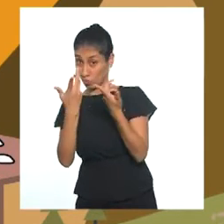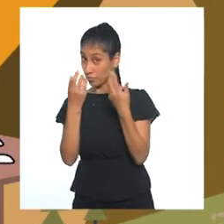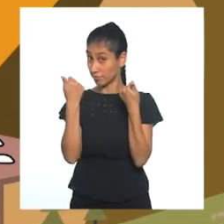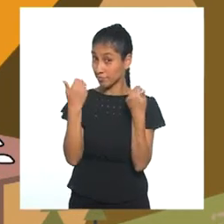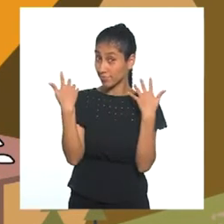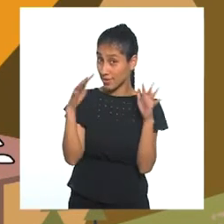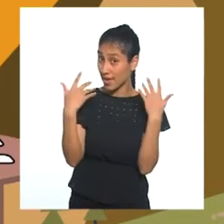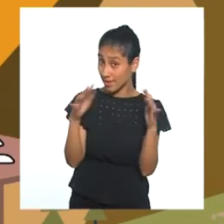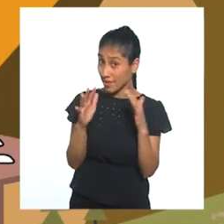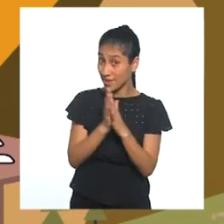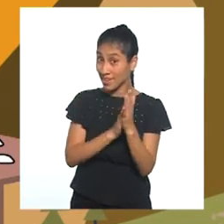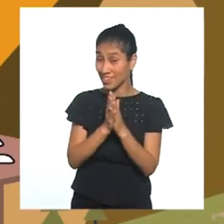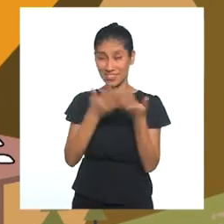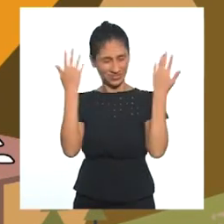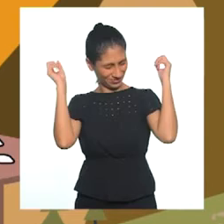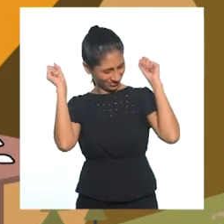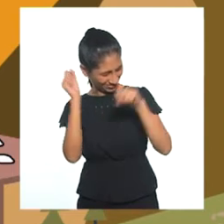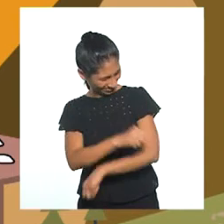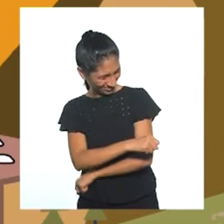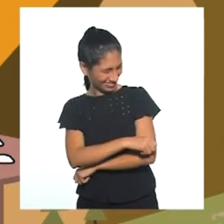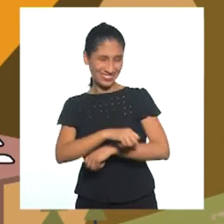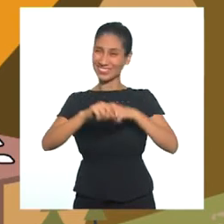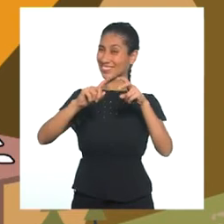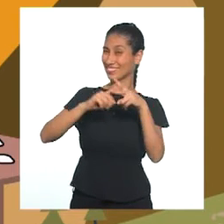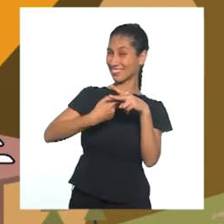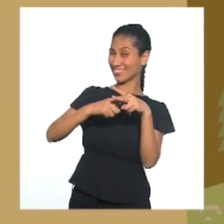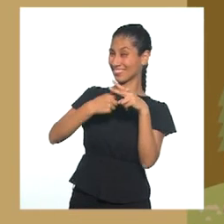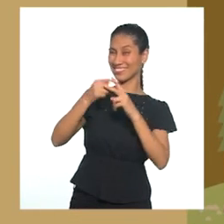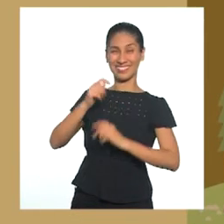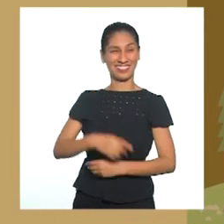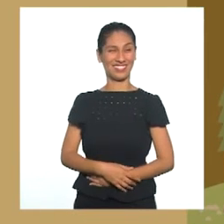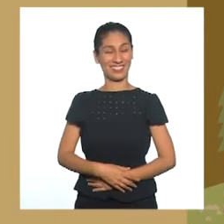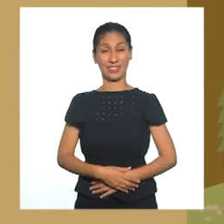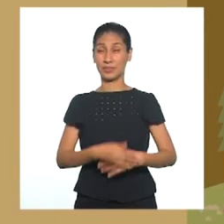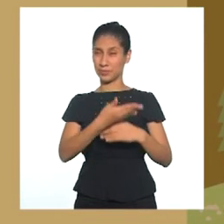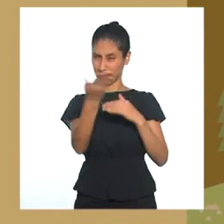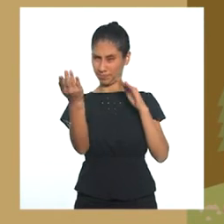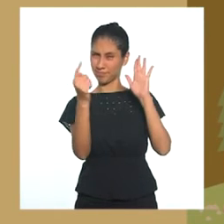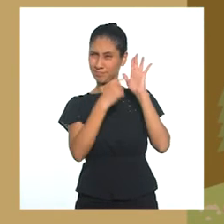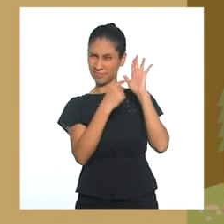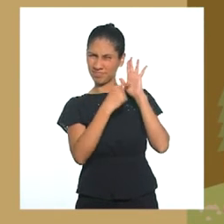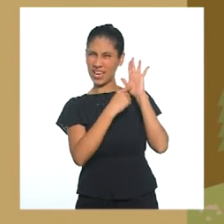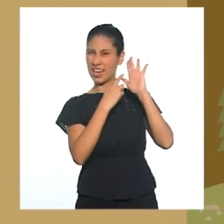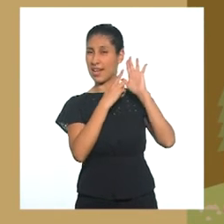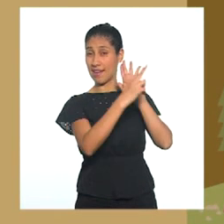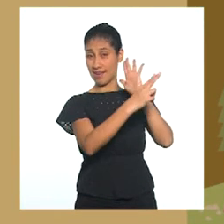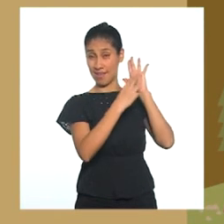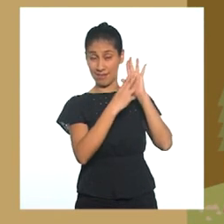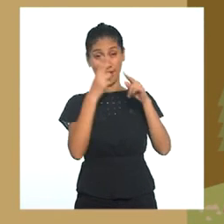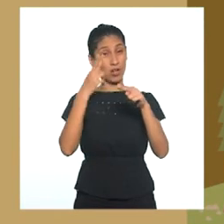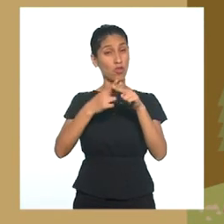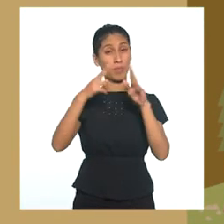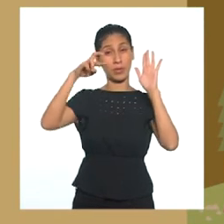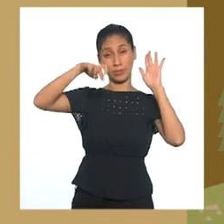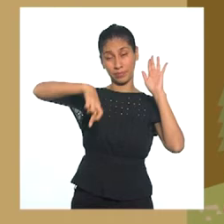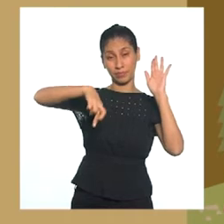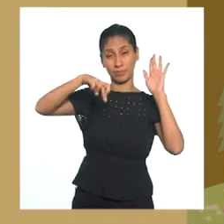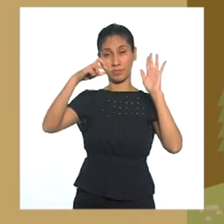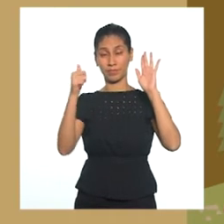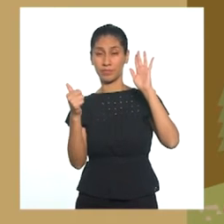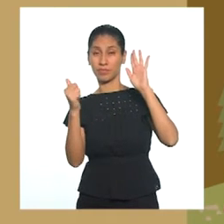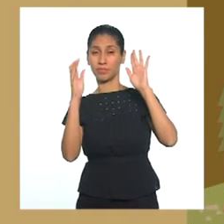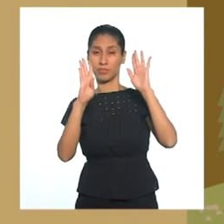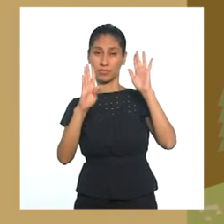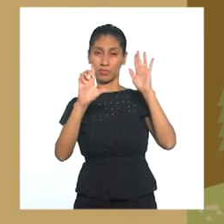¿Están listas y listos? ¡Sí! ¡Comencemos! Ustedes van a leer el nombre.